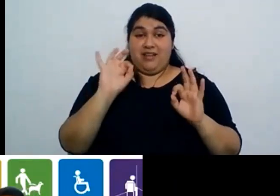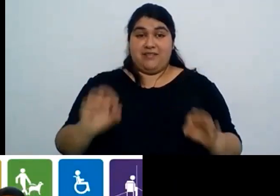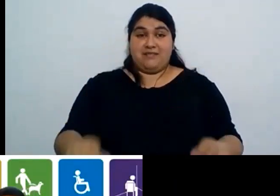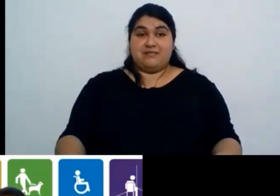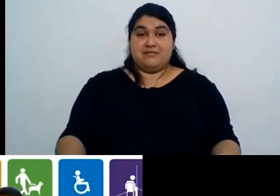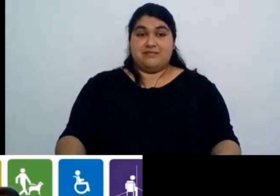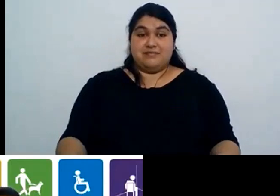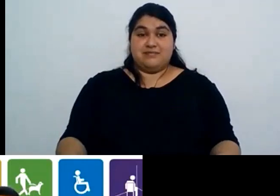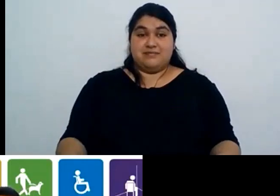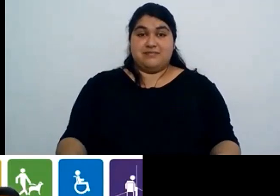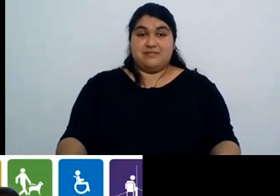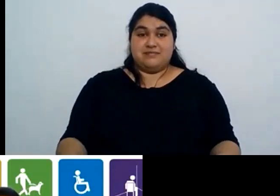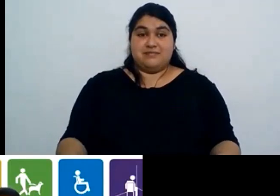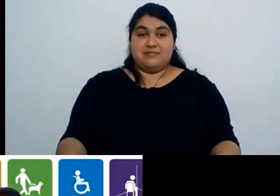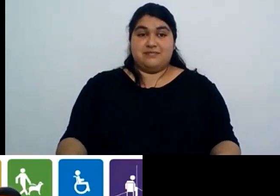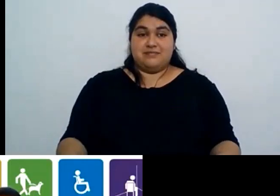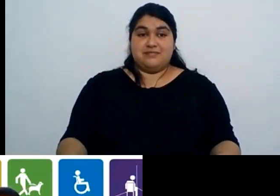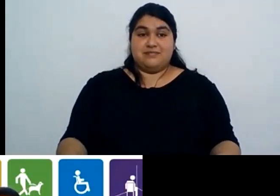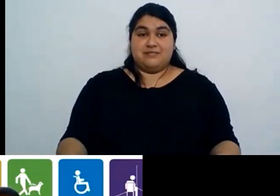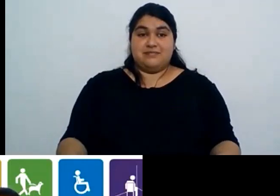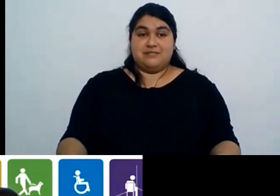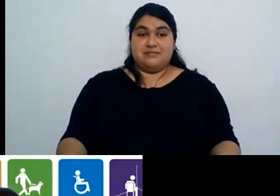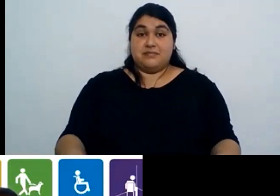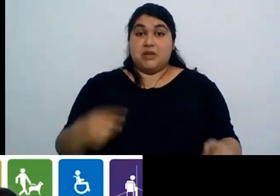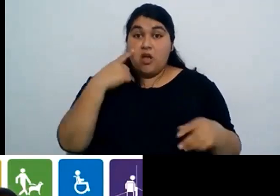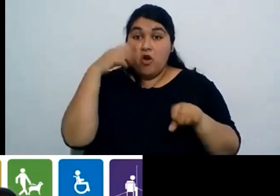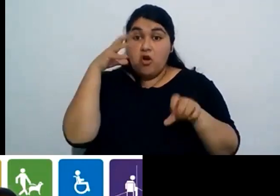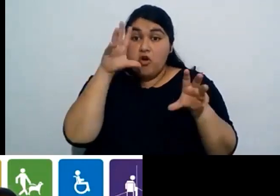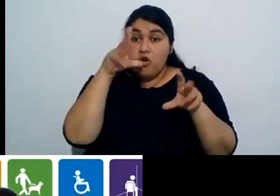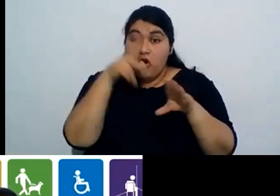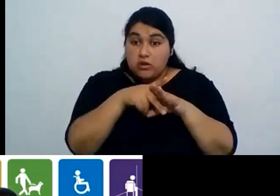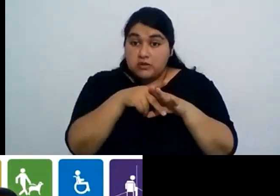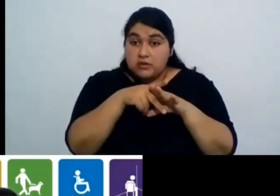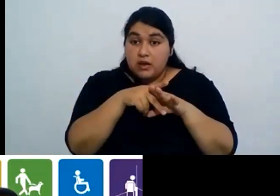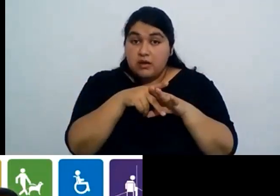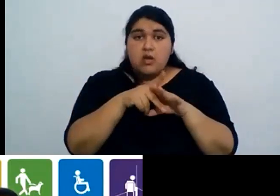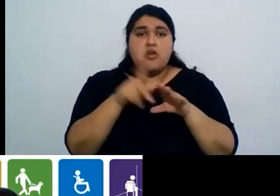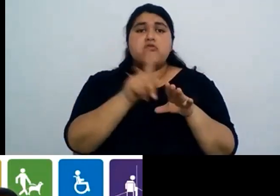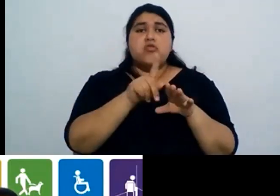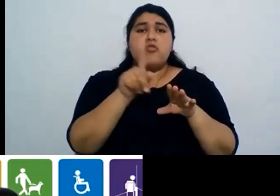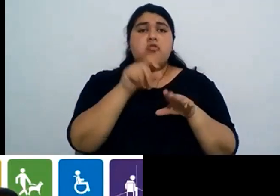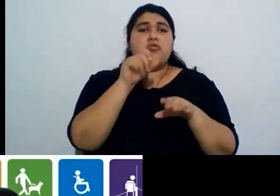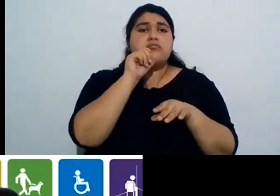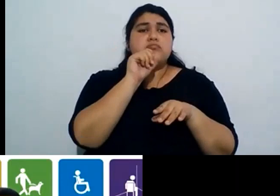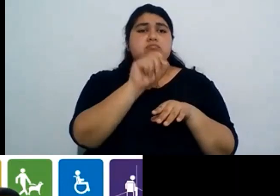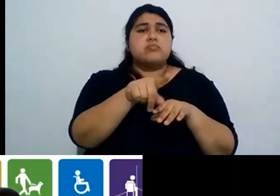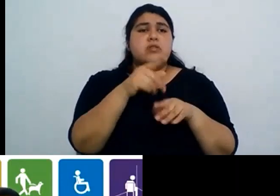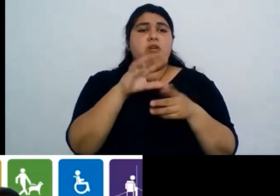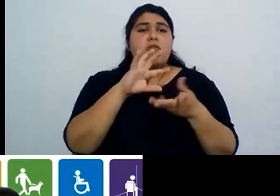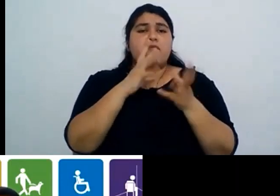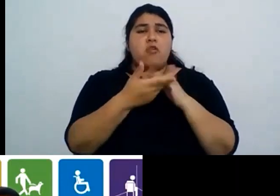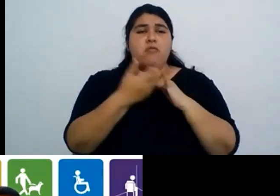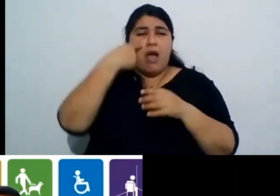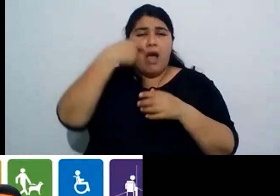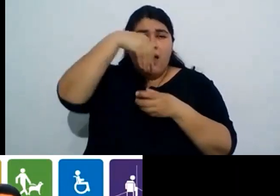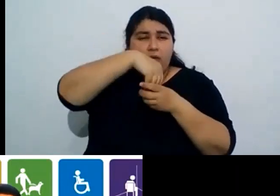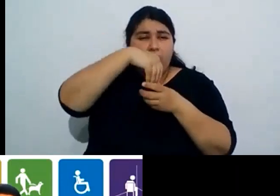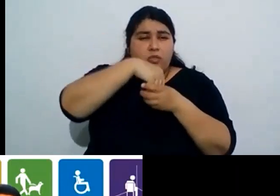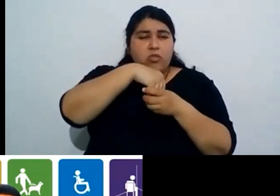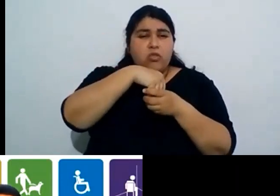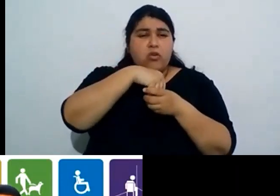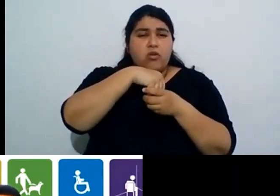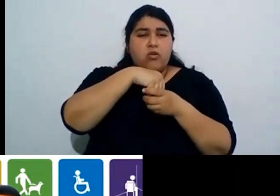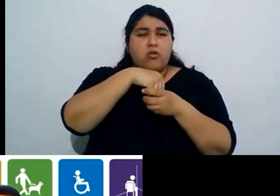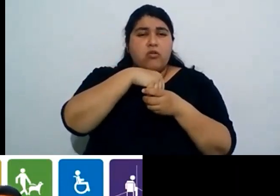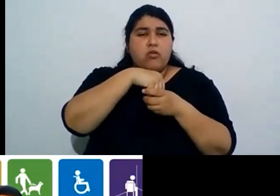Ya. ¿Está cortada? No. O sea, como el fondo lo